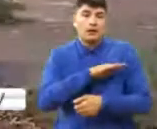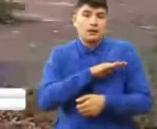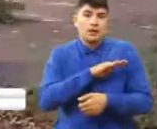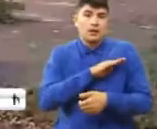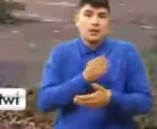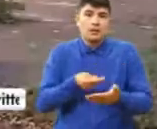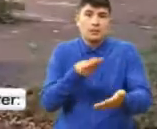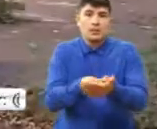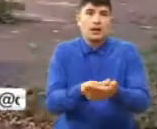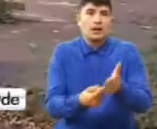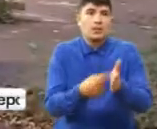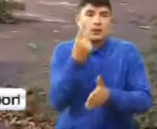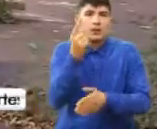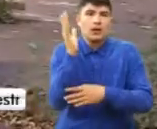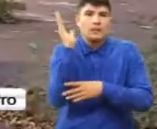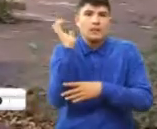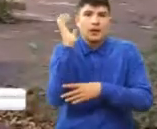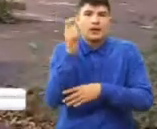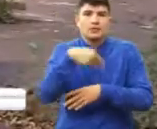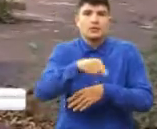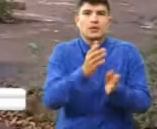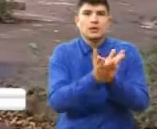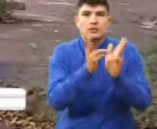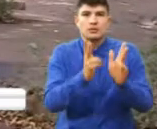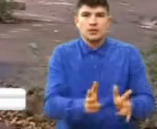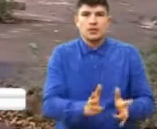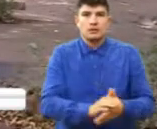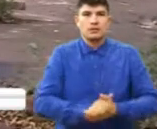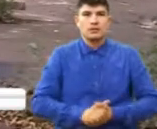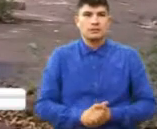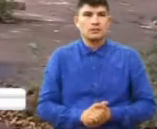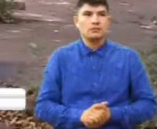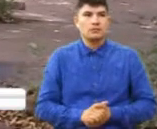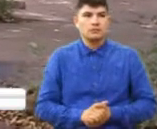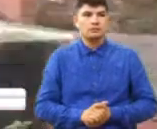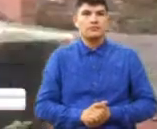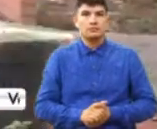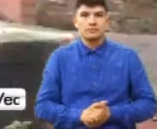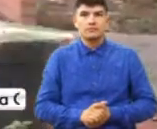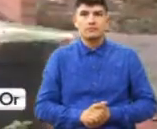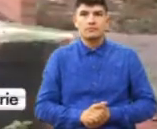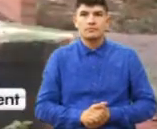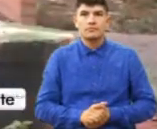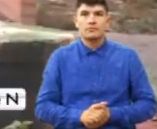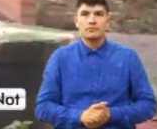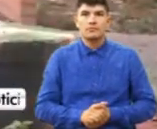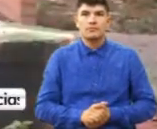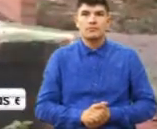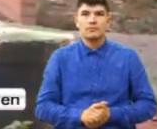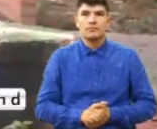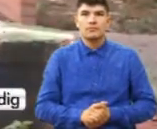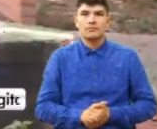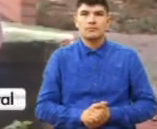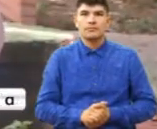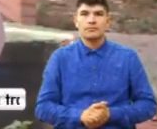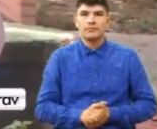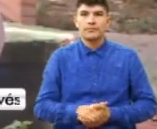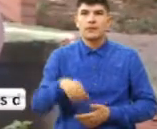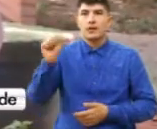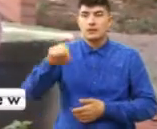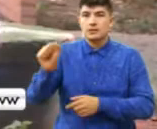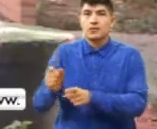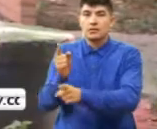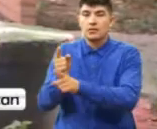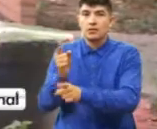pagaba únicamente las becas a los estudiantes que estaban que la universidad haya recibido pues efectivamente la